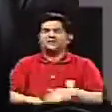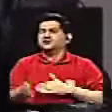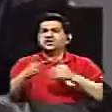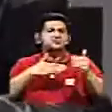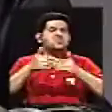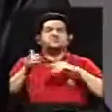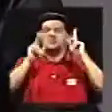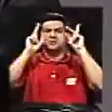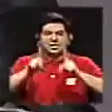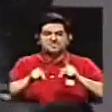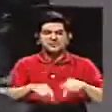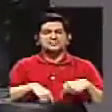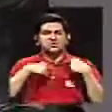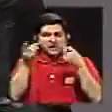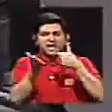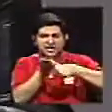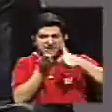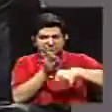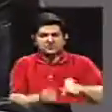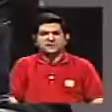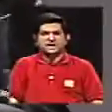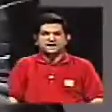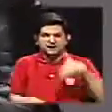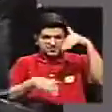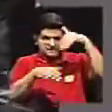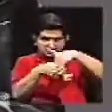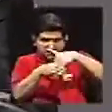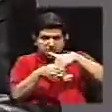importa si la persona que va a llevar a votar dentro de los tres